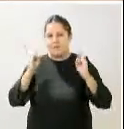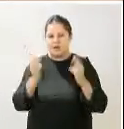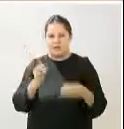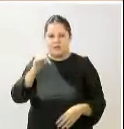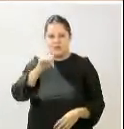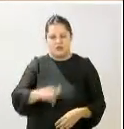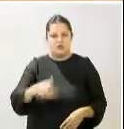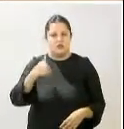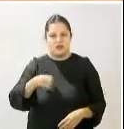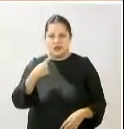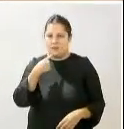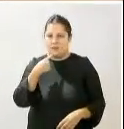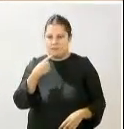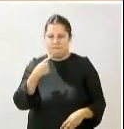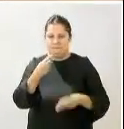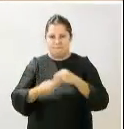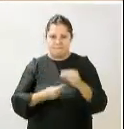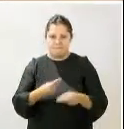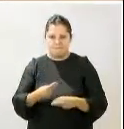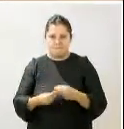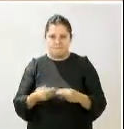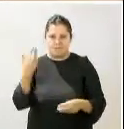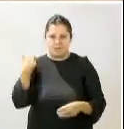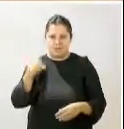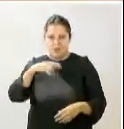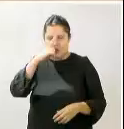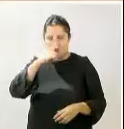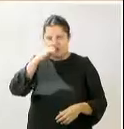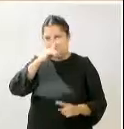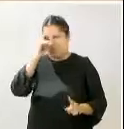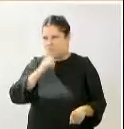acertadamente hace unos años, no recuerdo ahora la